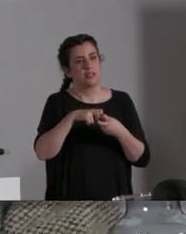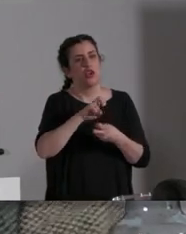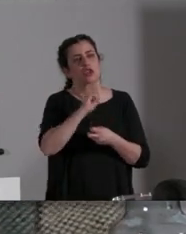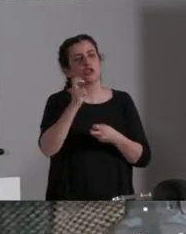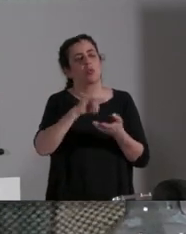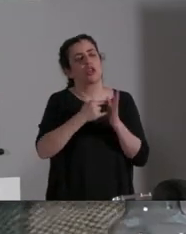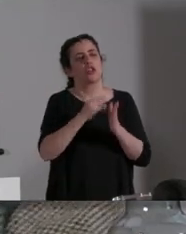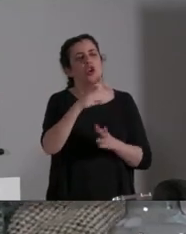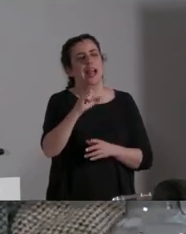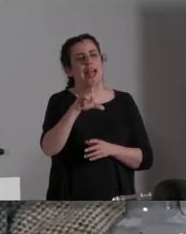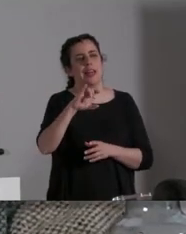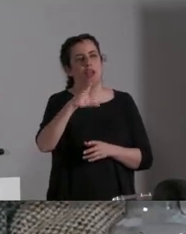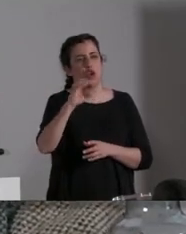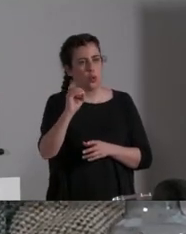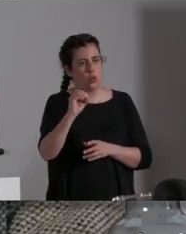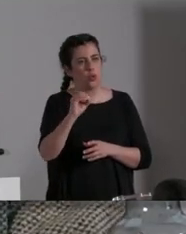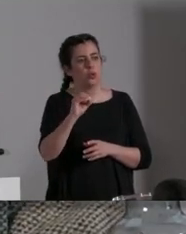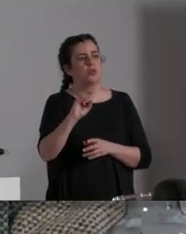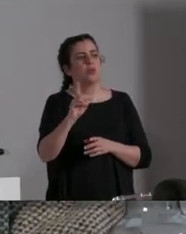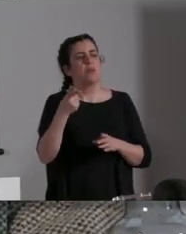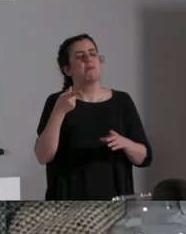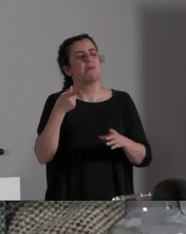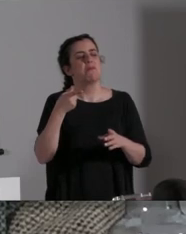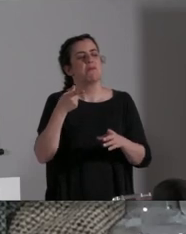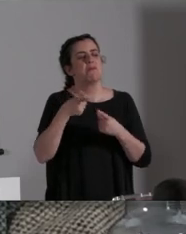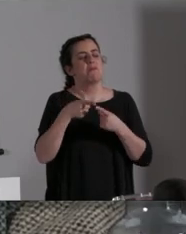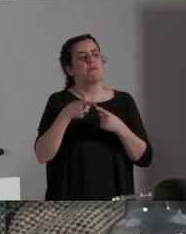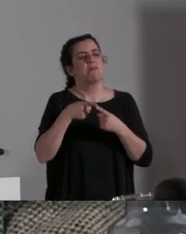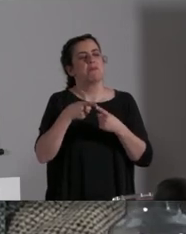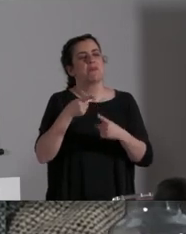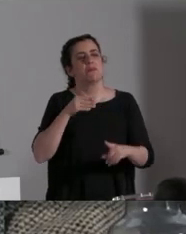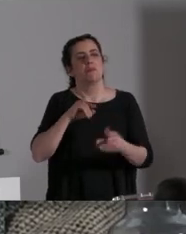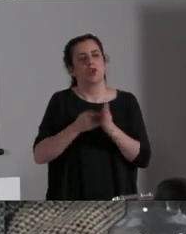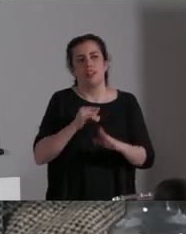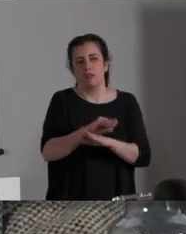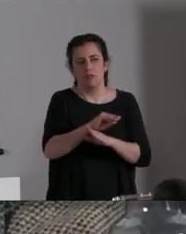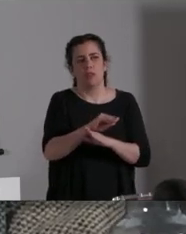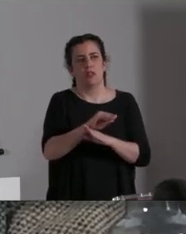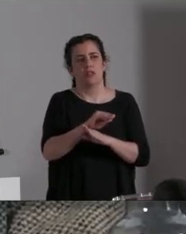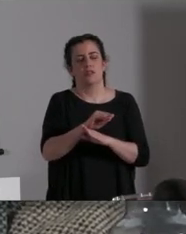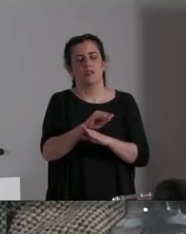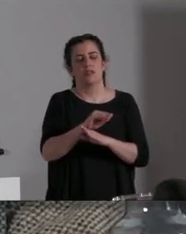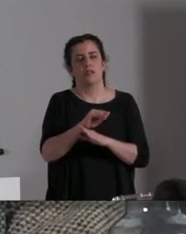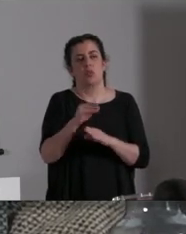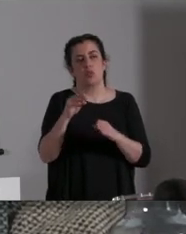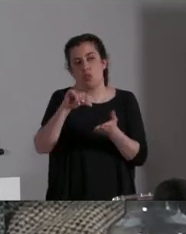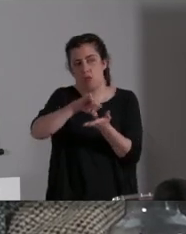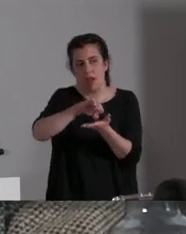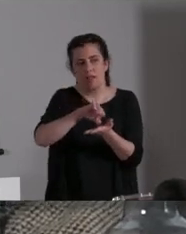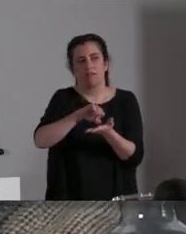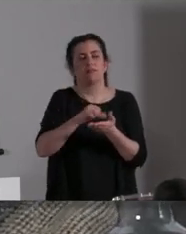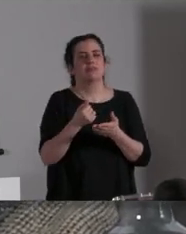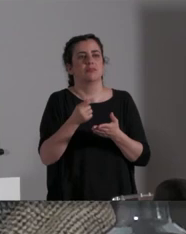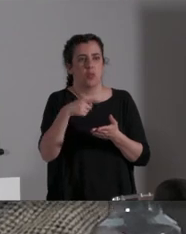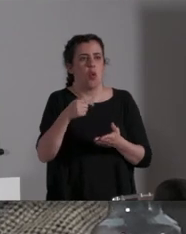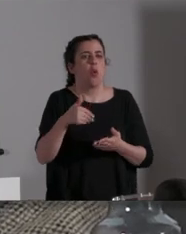Cálico, que ha sido objeto de financiación europea de innovación urbana a través del Urban Innovative Action y que tendremos la oportunidad de que